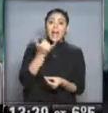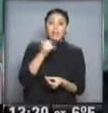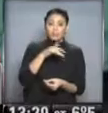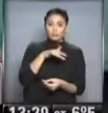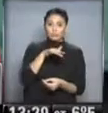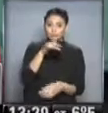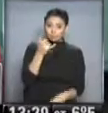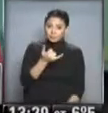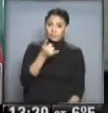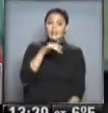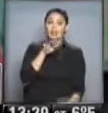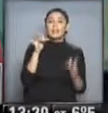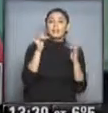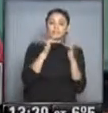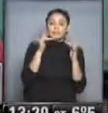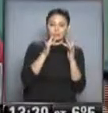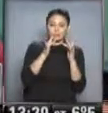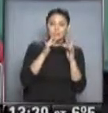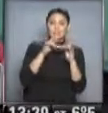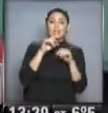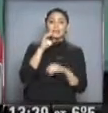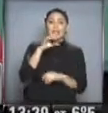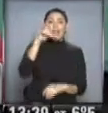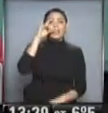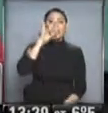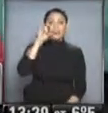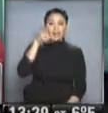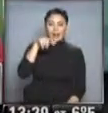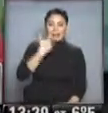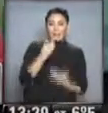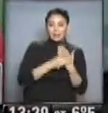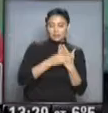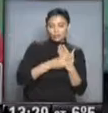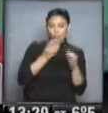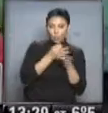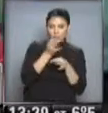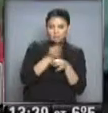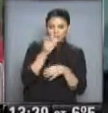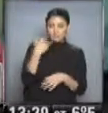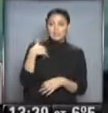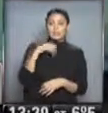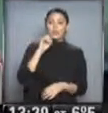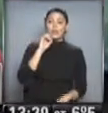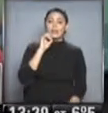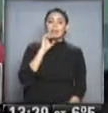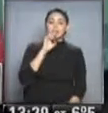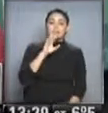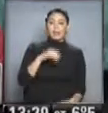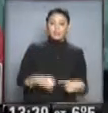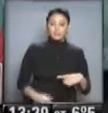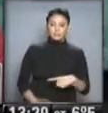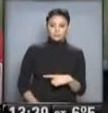sitio... del portal Educar, el portal Educar sí. Es del Ministerio de Educación de la Nación, que se llama A los